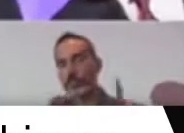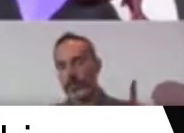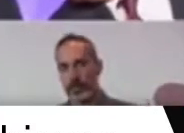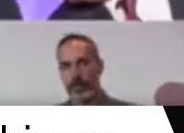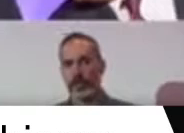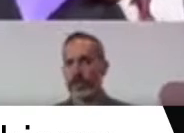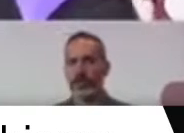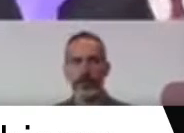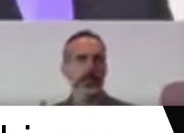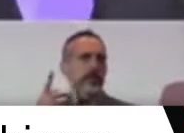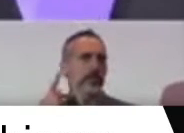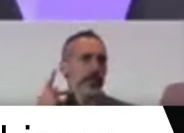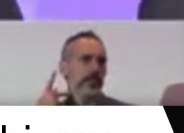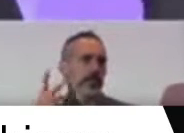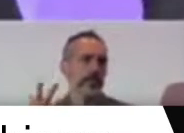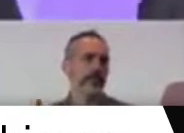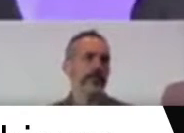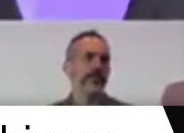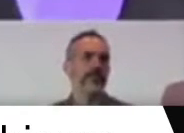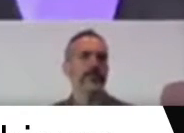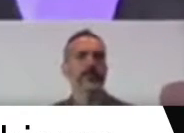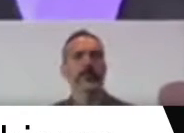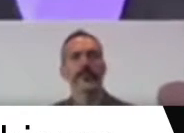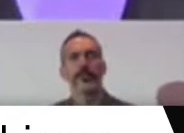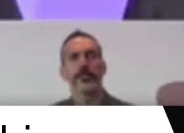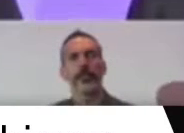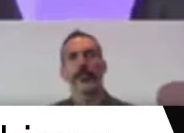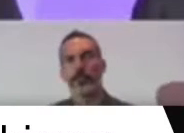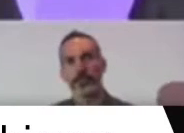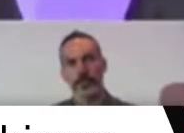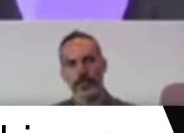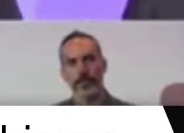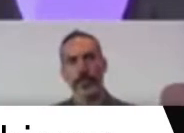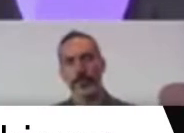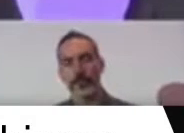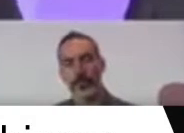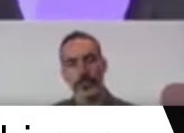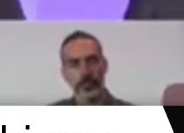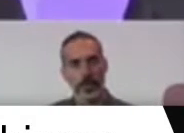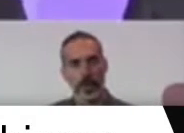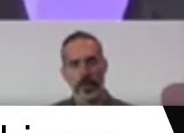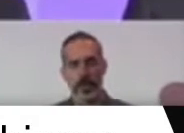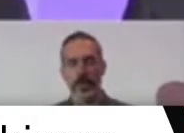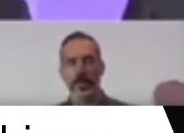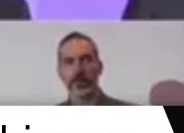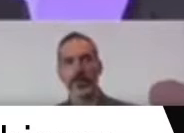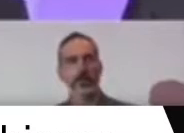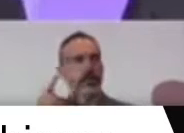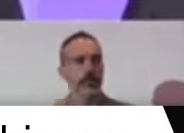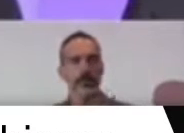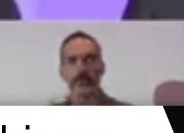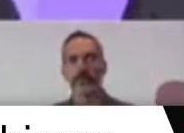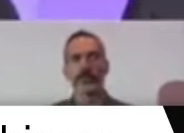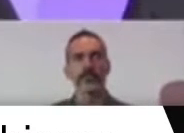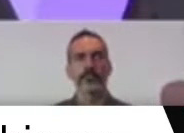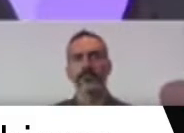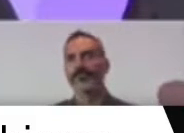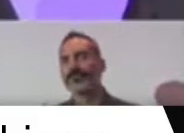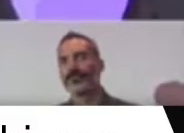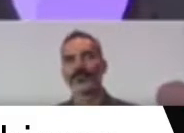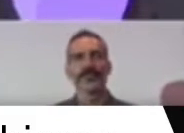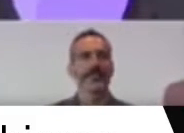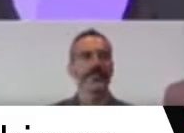estatales y municipales de los mismos, a los presidentes municipales de nuestro estado de Puebla y de otras